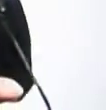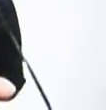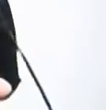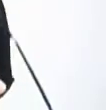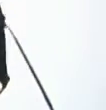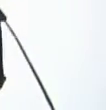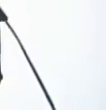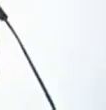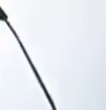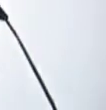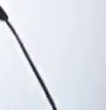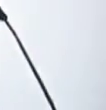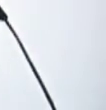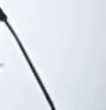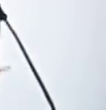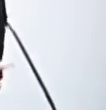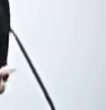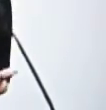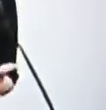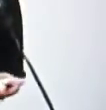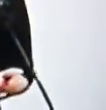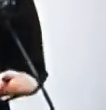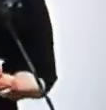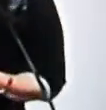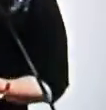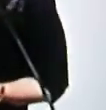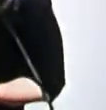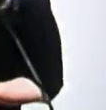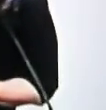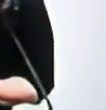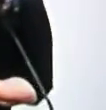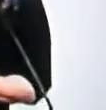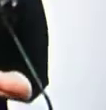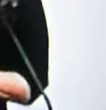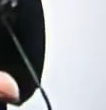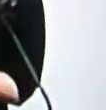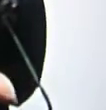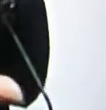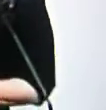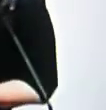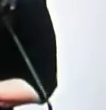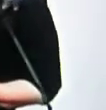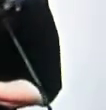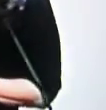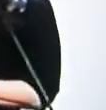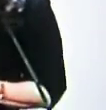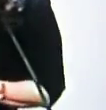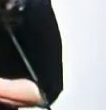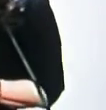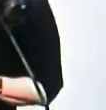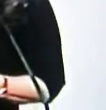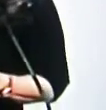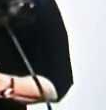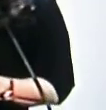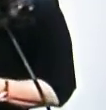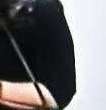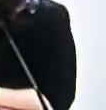adelante, acá estamos con vos. Yo lo siento de esa manera. Lo sentí el otro día, por ejemplo, cuando los padres